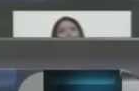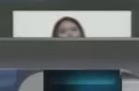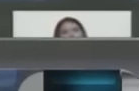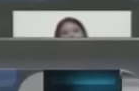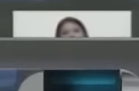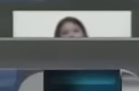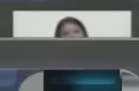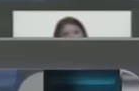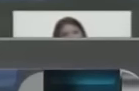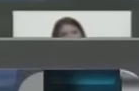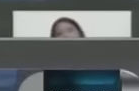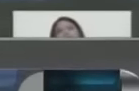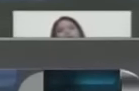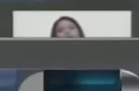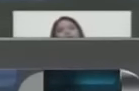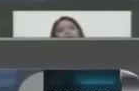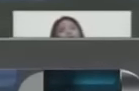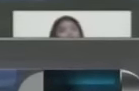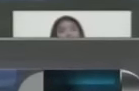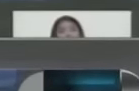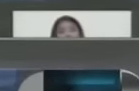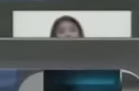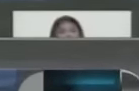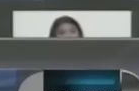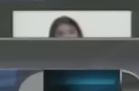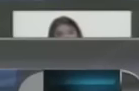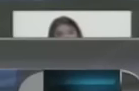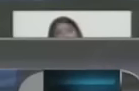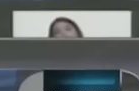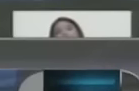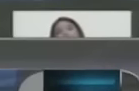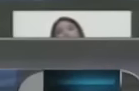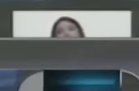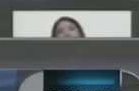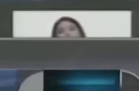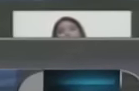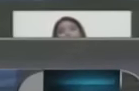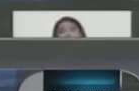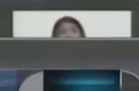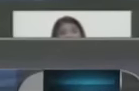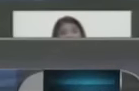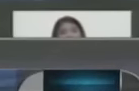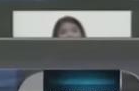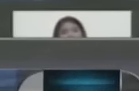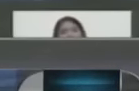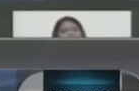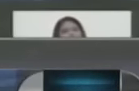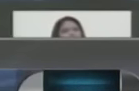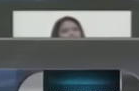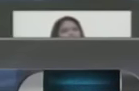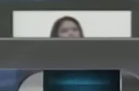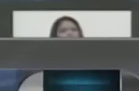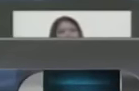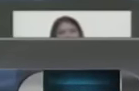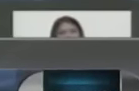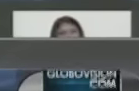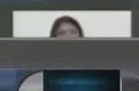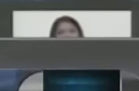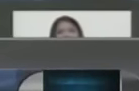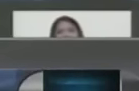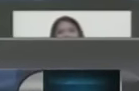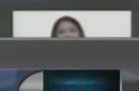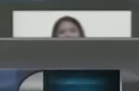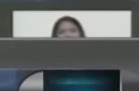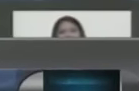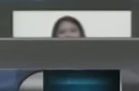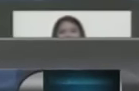de seguridad, el encargado de recibir la mercancía. En este abasto Bicentenario, en el centro comercial Litoral, ubicado en la avenida